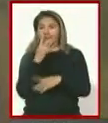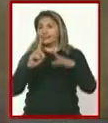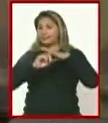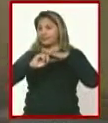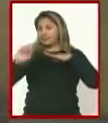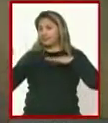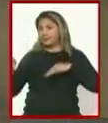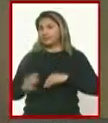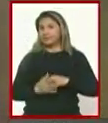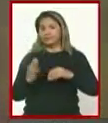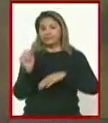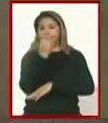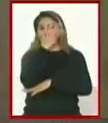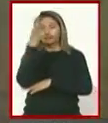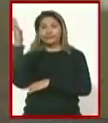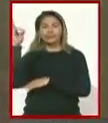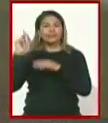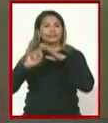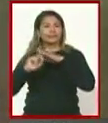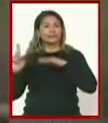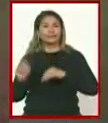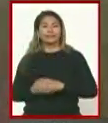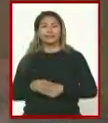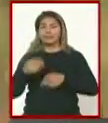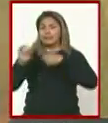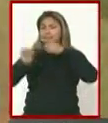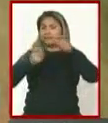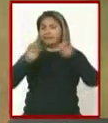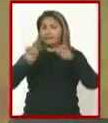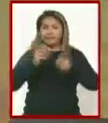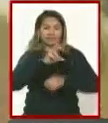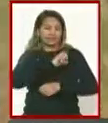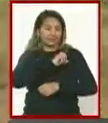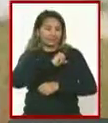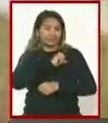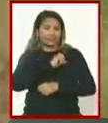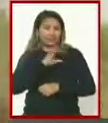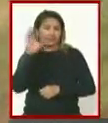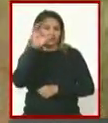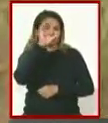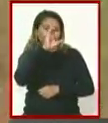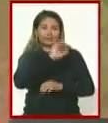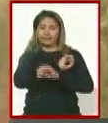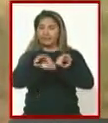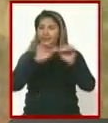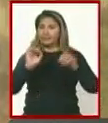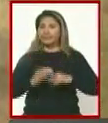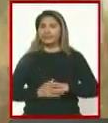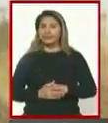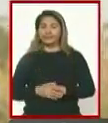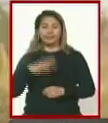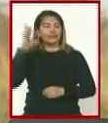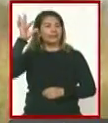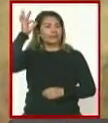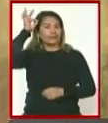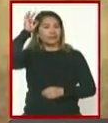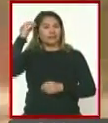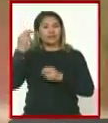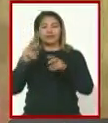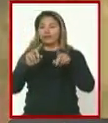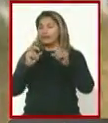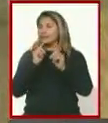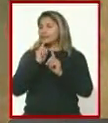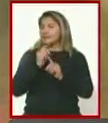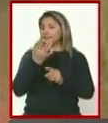se dieron a la fuga internándose al monte. Pese al rastrillaje realizado por la policía, no se dio con la captura. El fiscal asignado a este caso aseguró